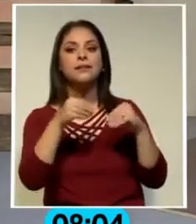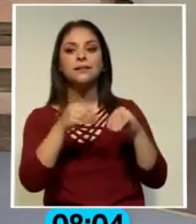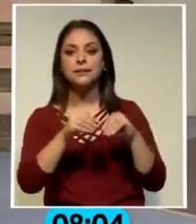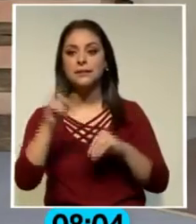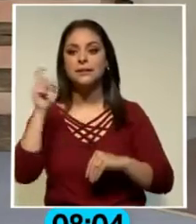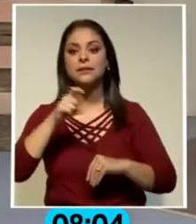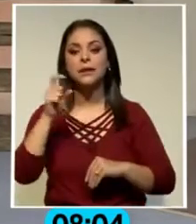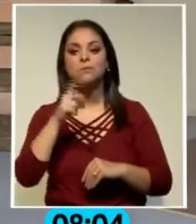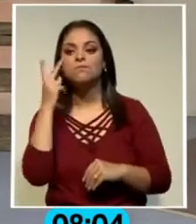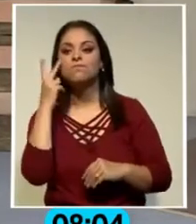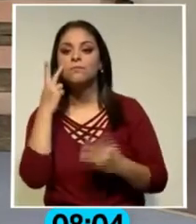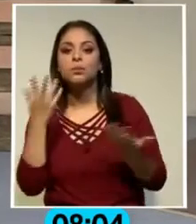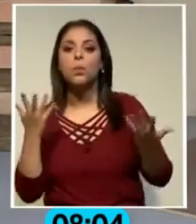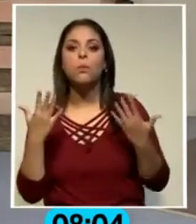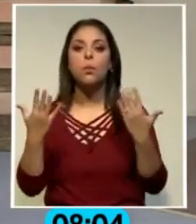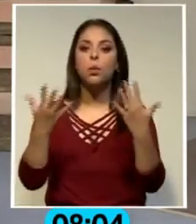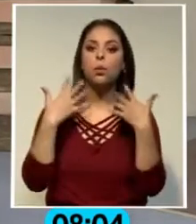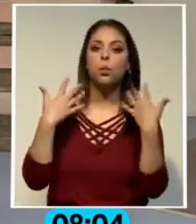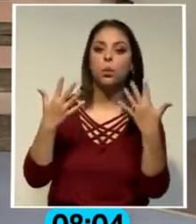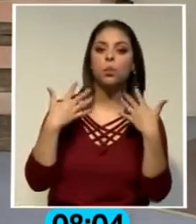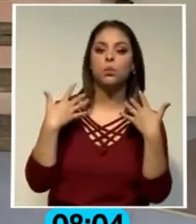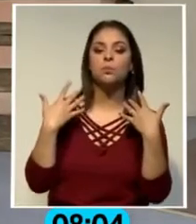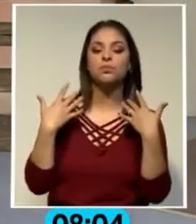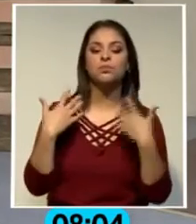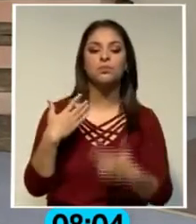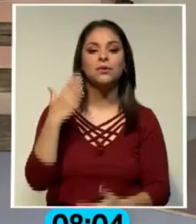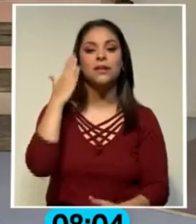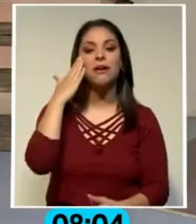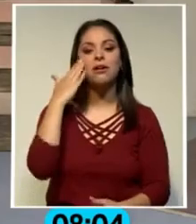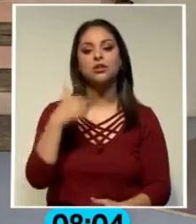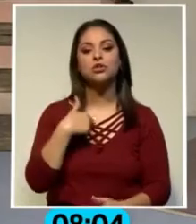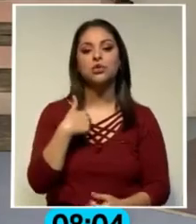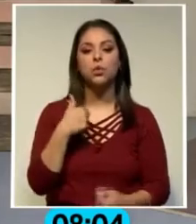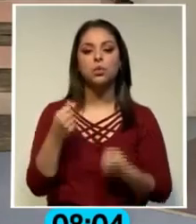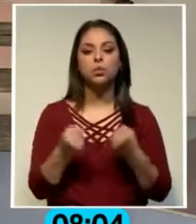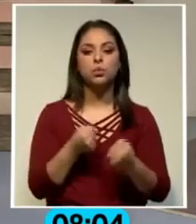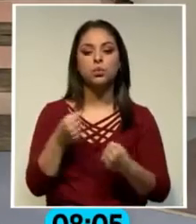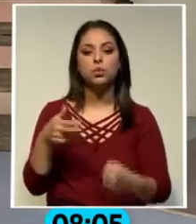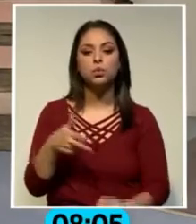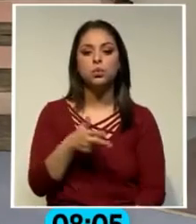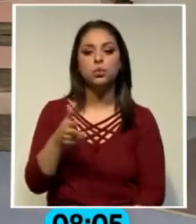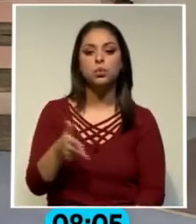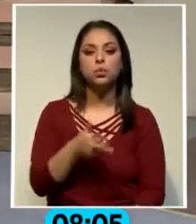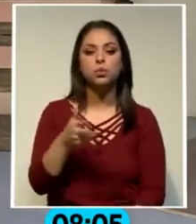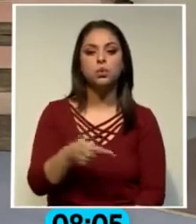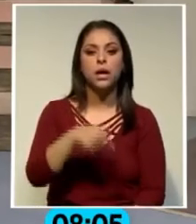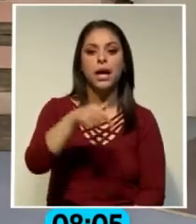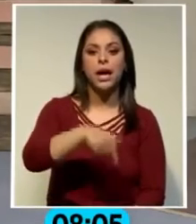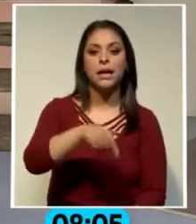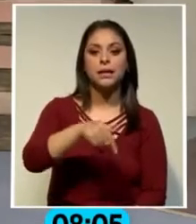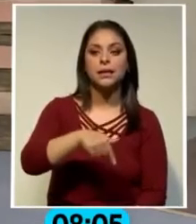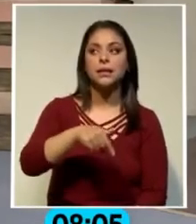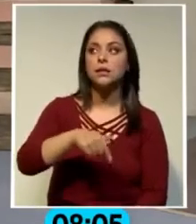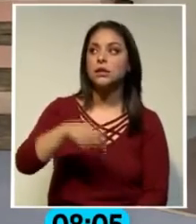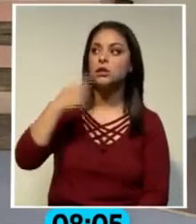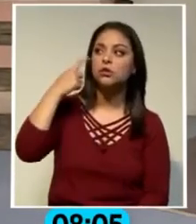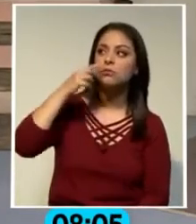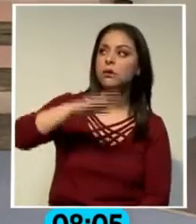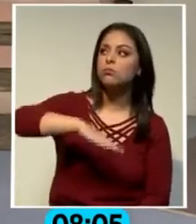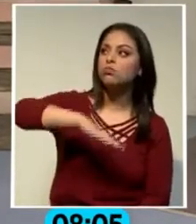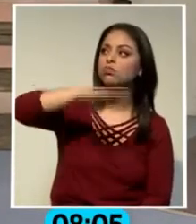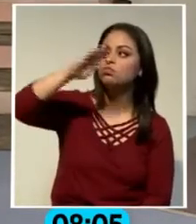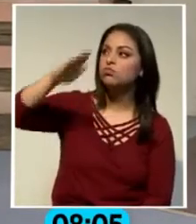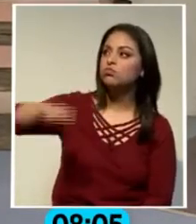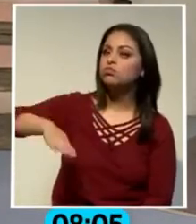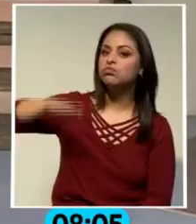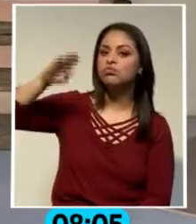está el clima. Ustedes no saben, yo venía conduciendo acá para el canal y se vieron las montañas y se veía salir el